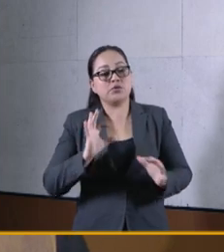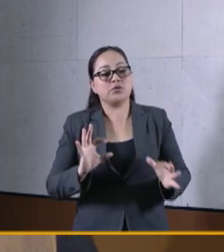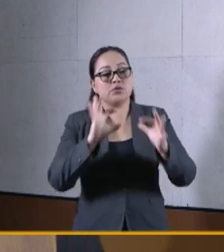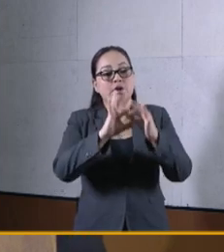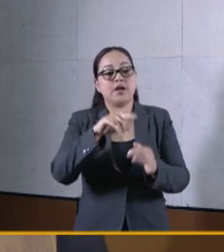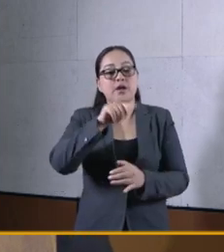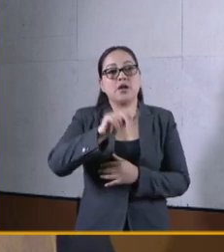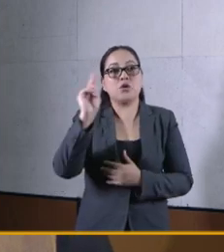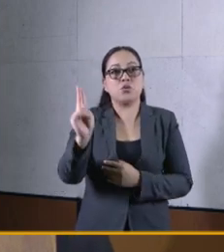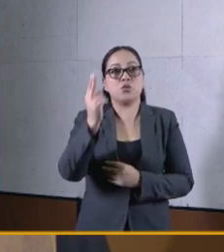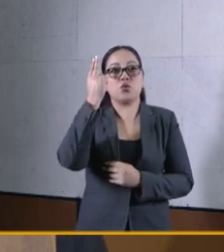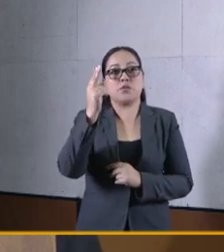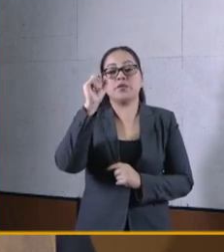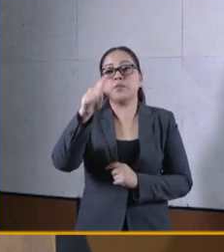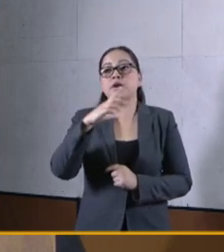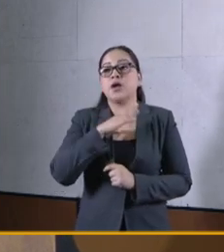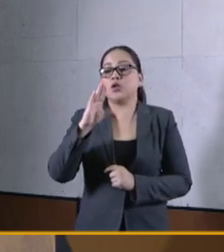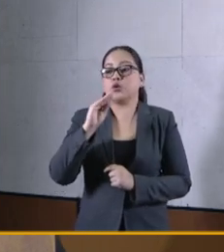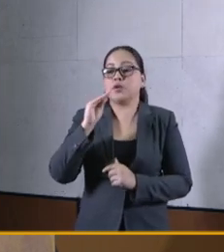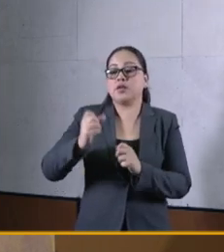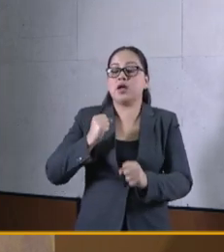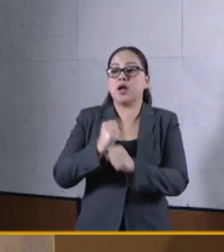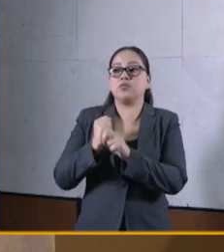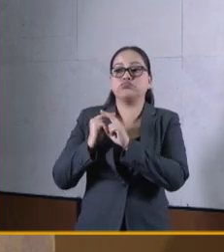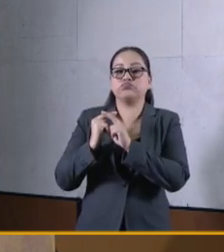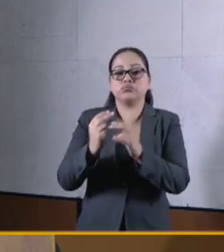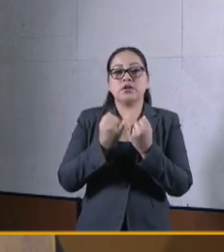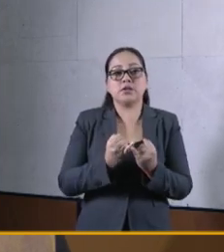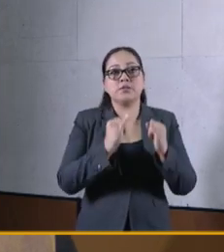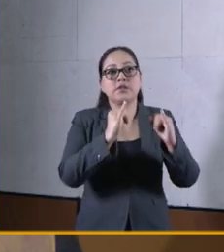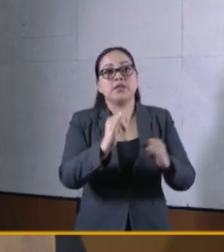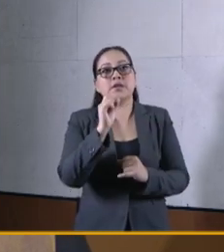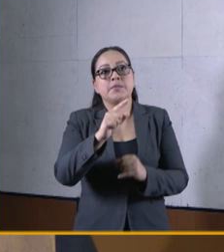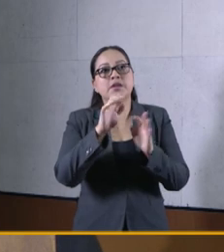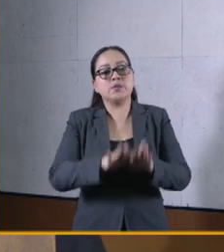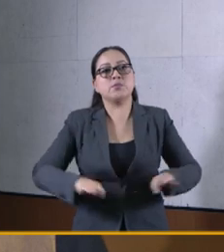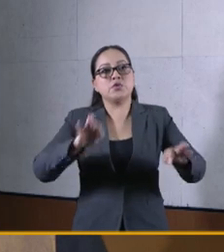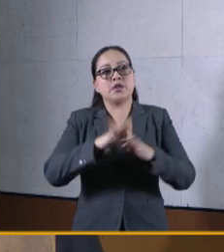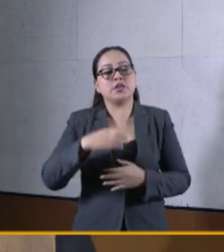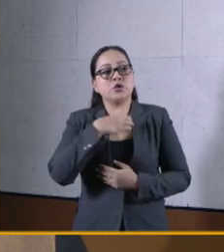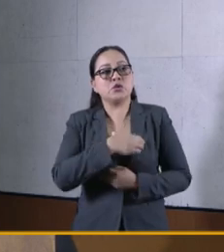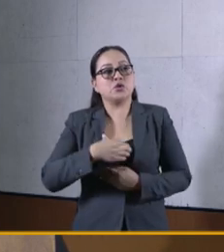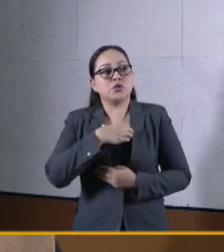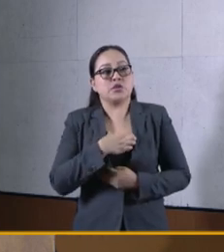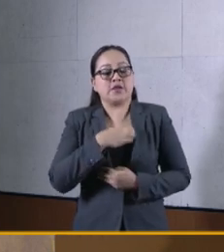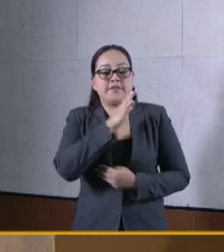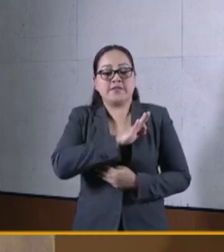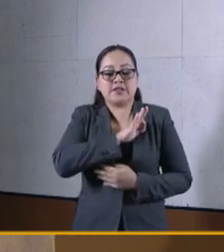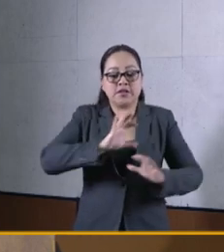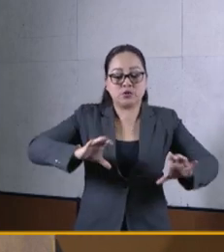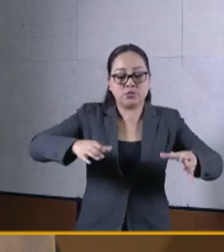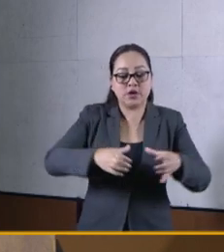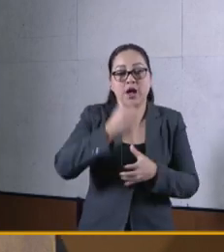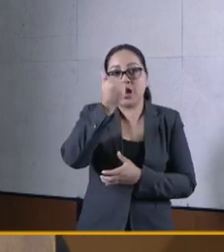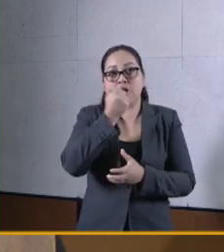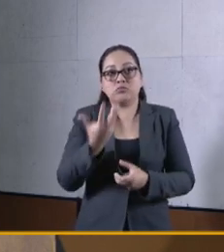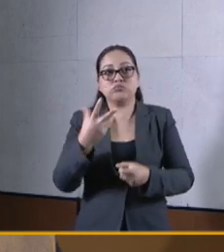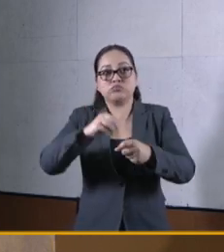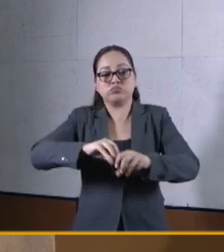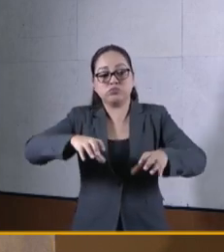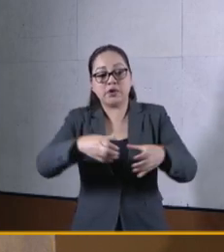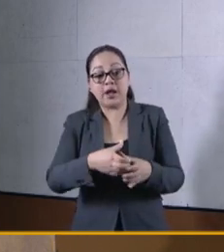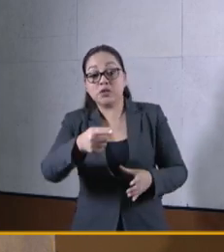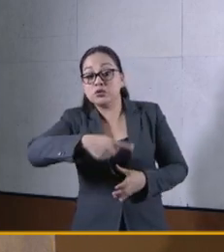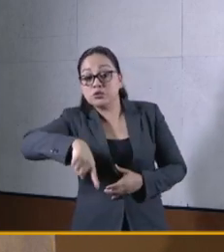celebró sus 90 años de autonomía y más gratamente felicito a la comunidad de alumnos que la integran quienes son los